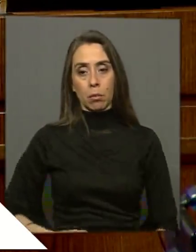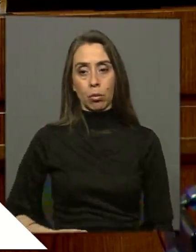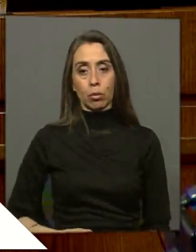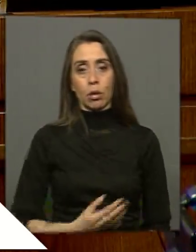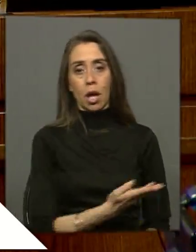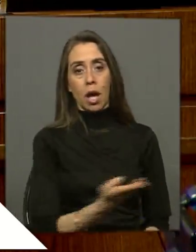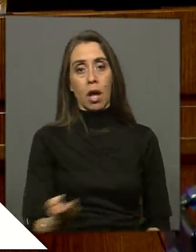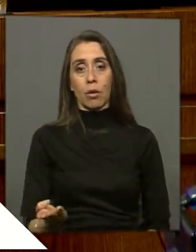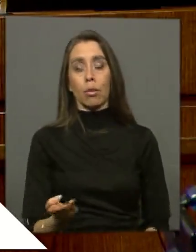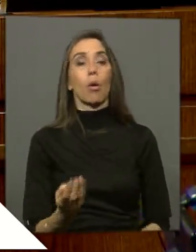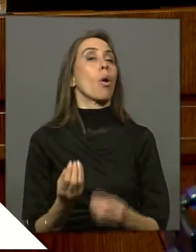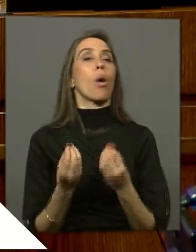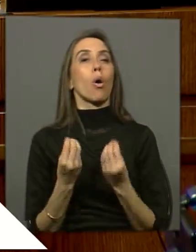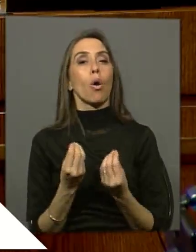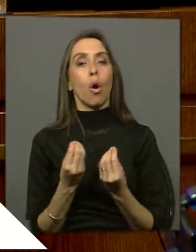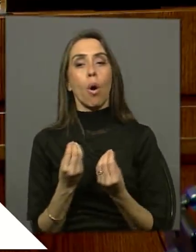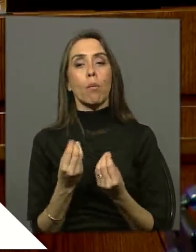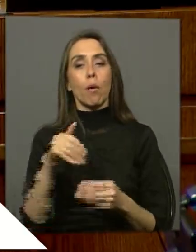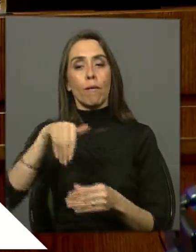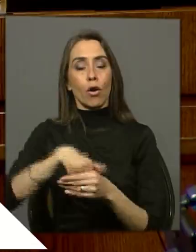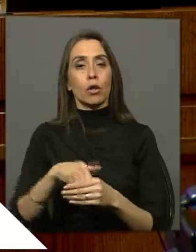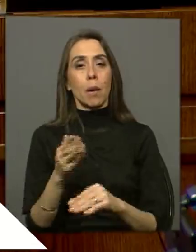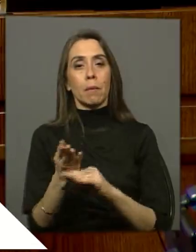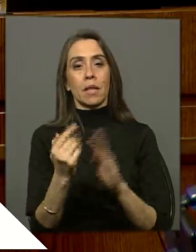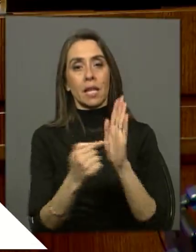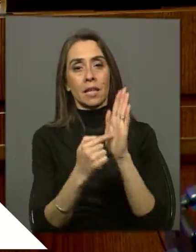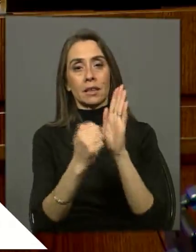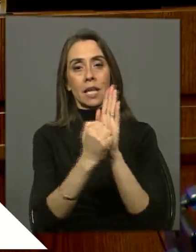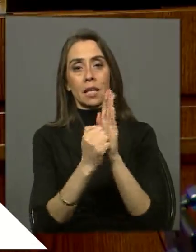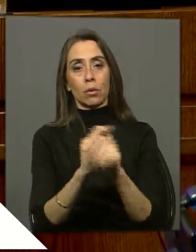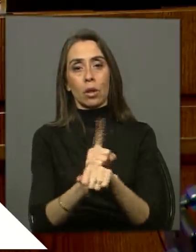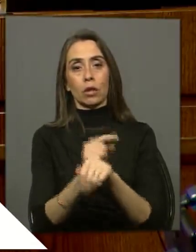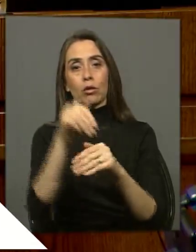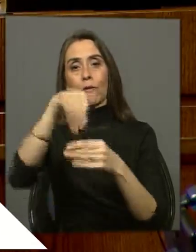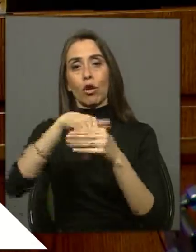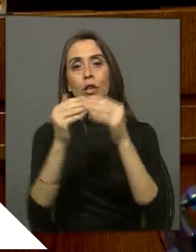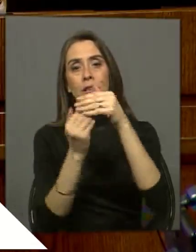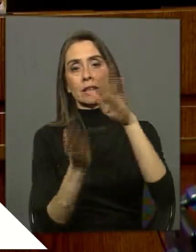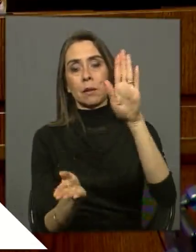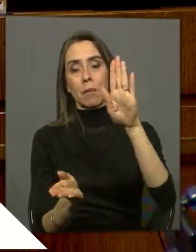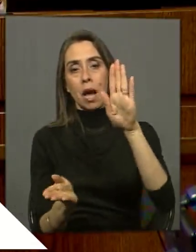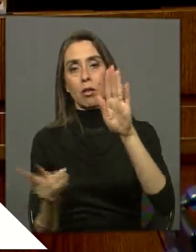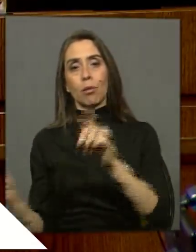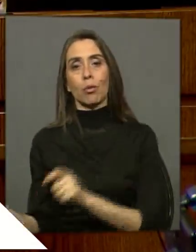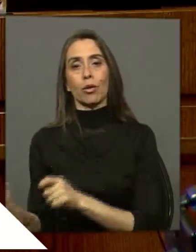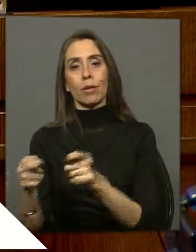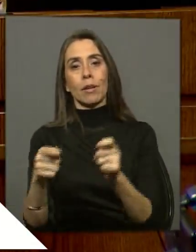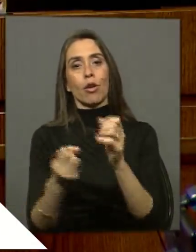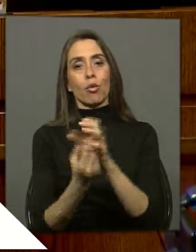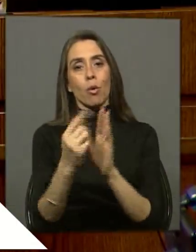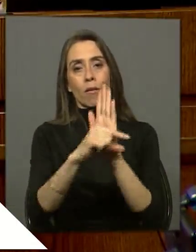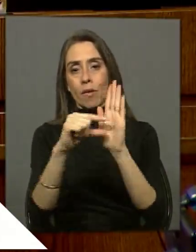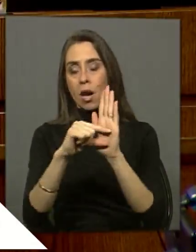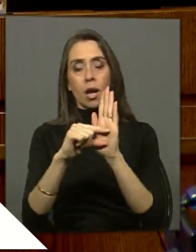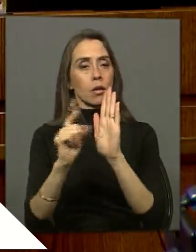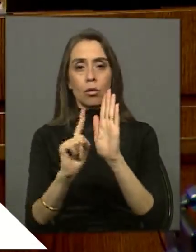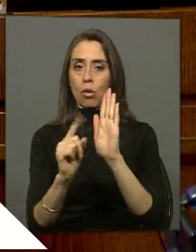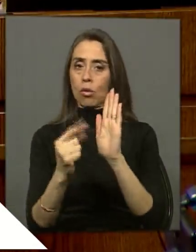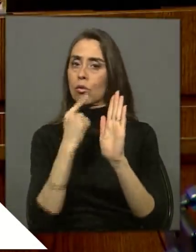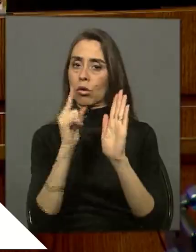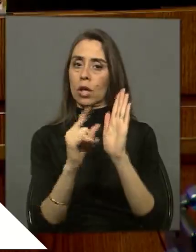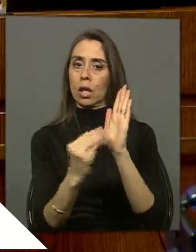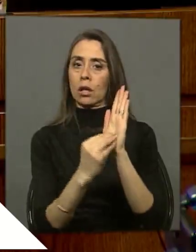cómo vamos a votar y, por lo tanto, pido votación separada inmediatamente de esa indicación para poder revertir esa situación